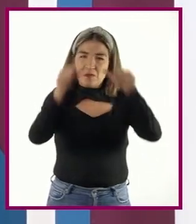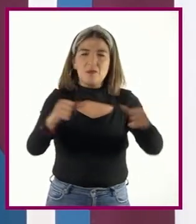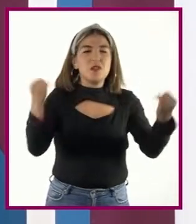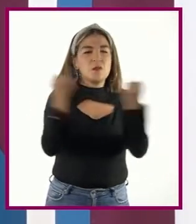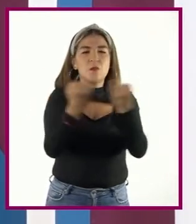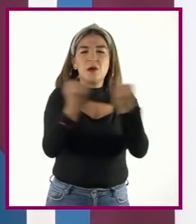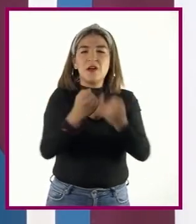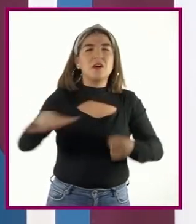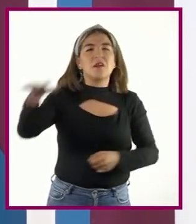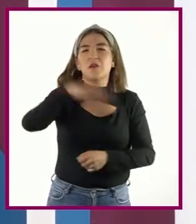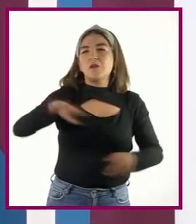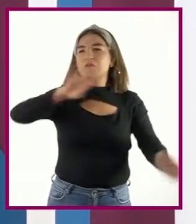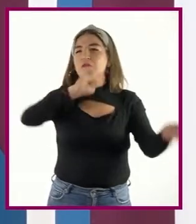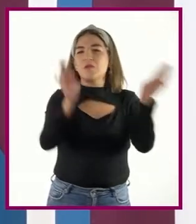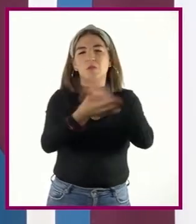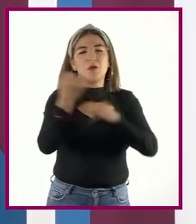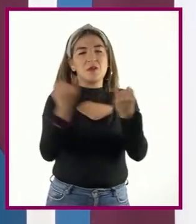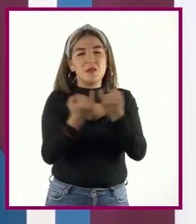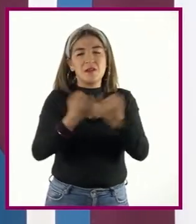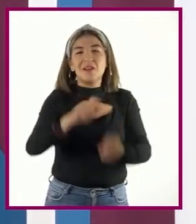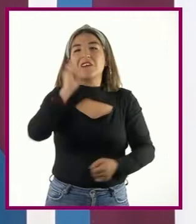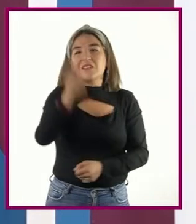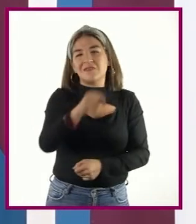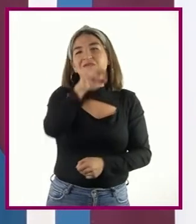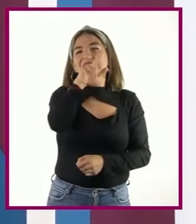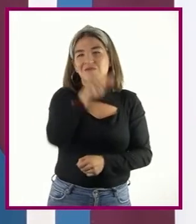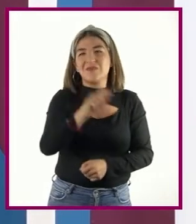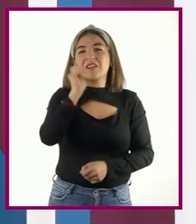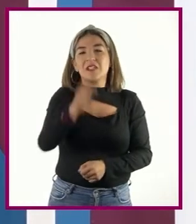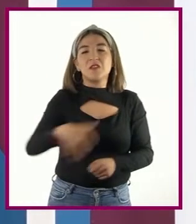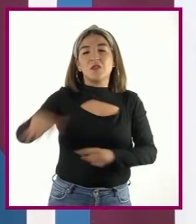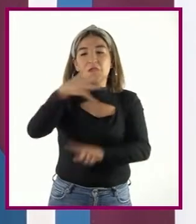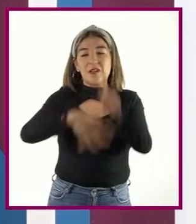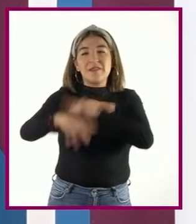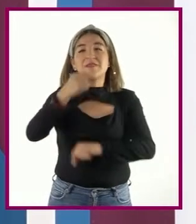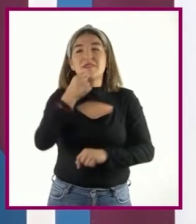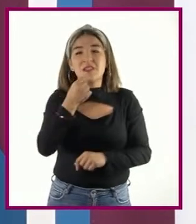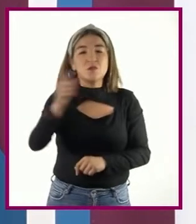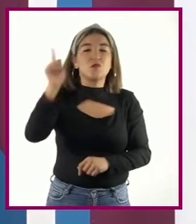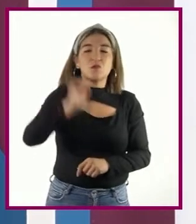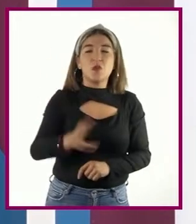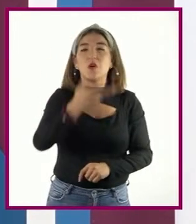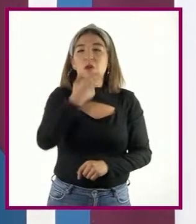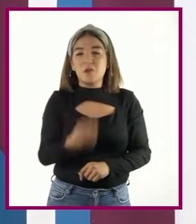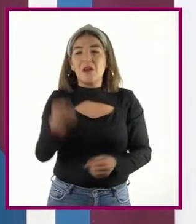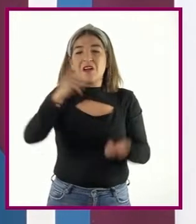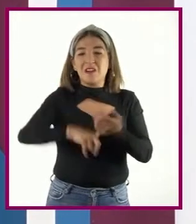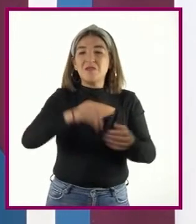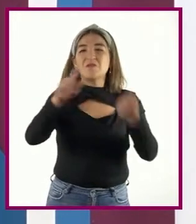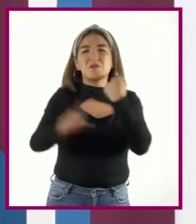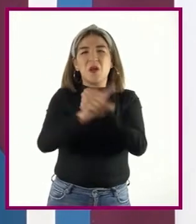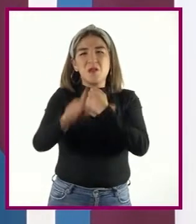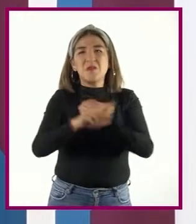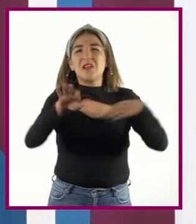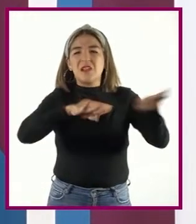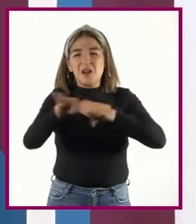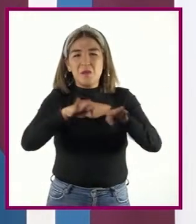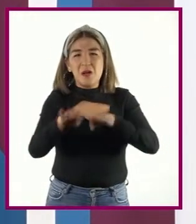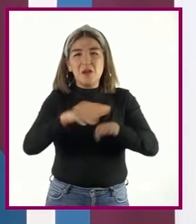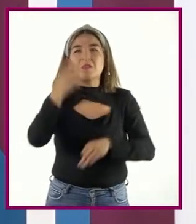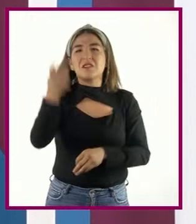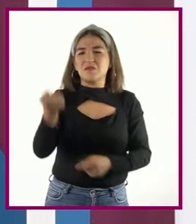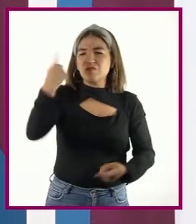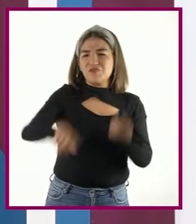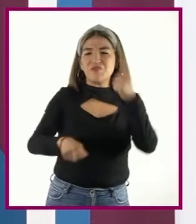igual que en el resto del mundo. Lo que es preocupante es que los niños y las niñas que enfrentan explotación laboral